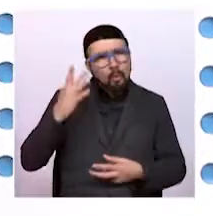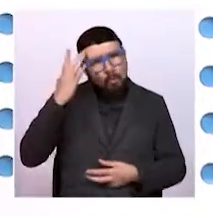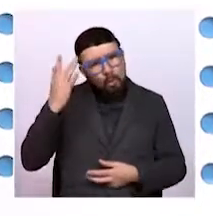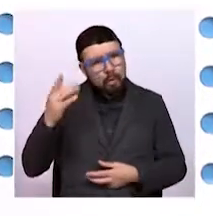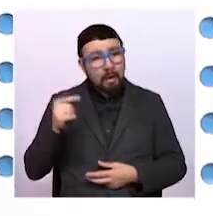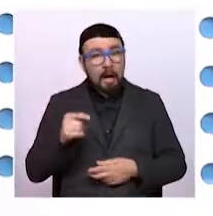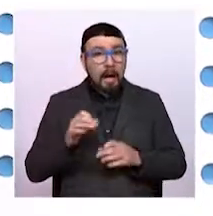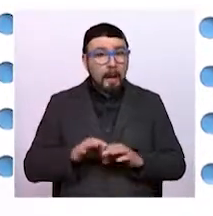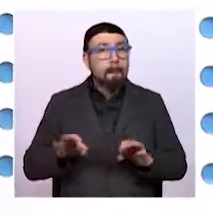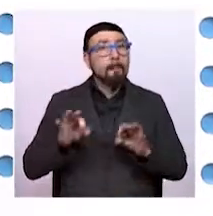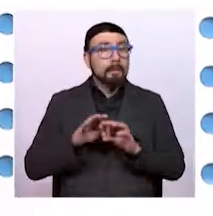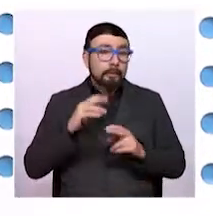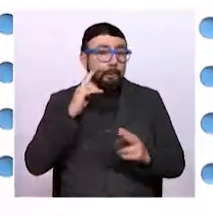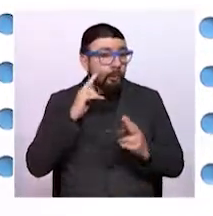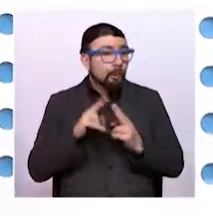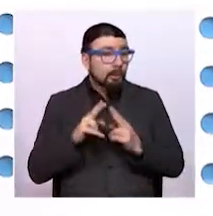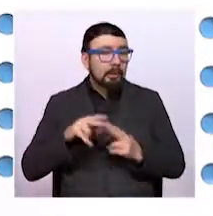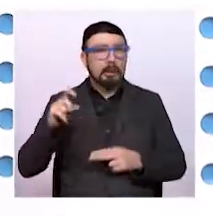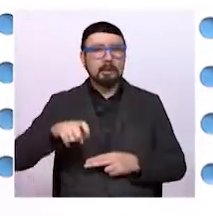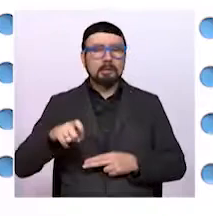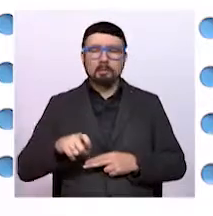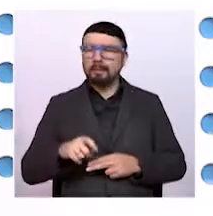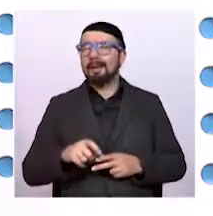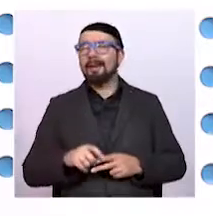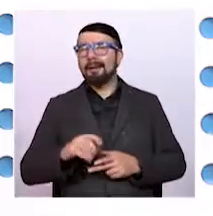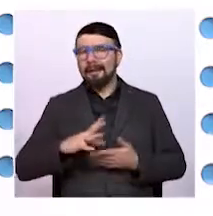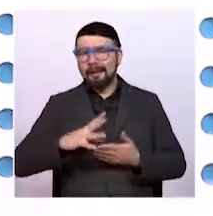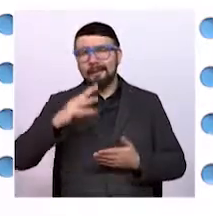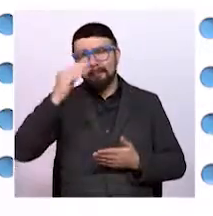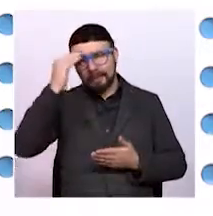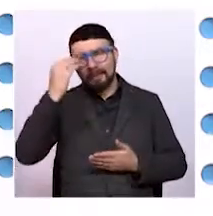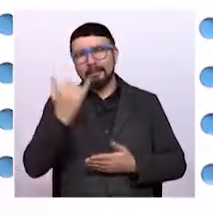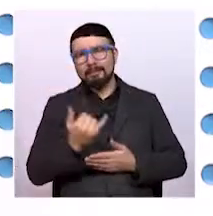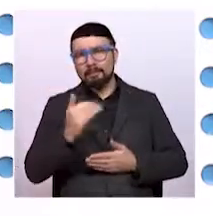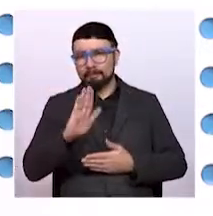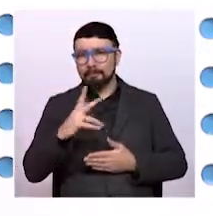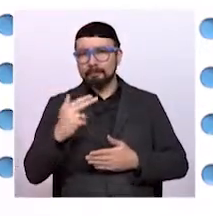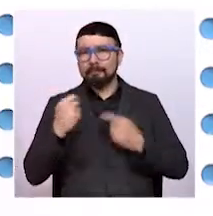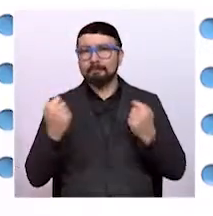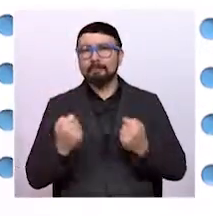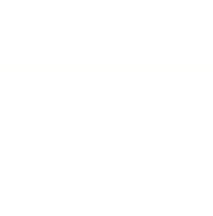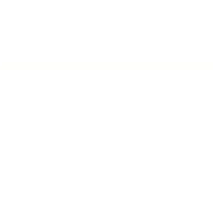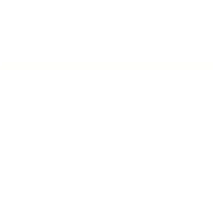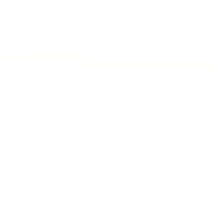conocer esto y educarnos acerca de este tema ya volvemos